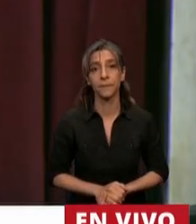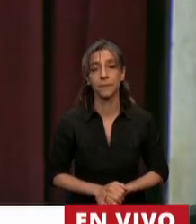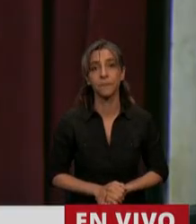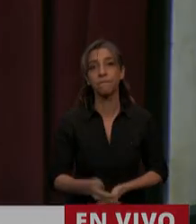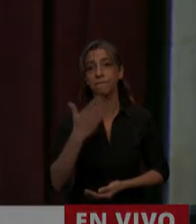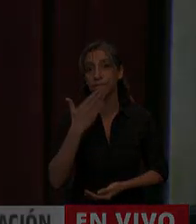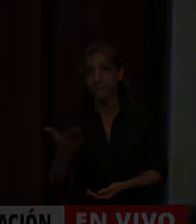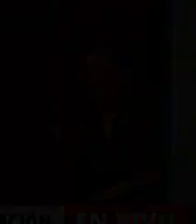Gracias, diputada.